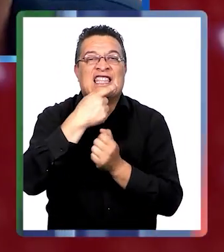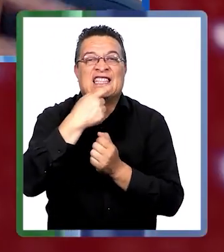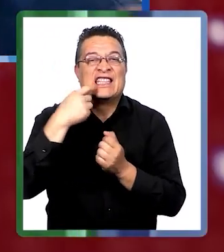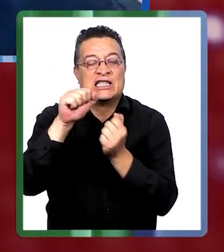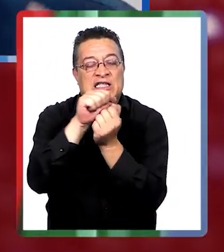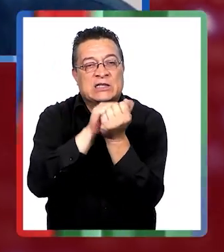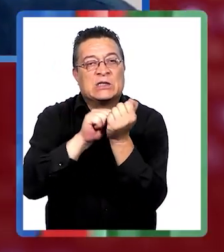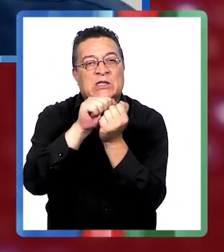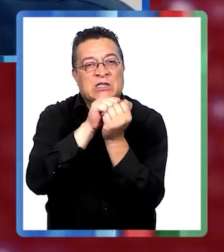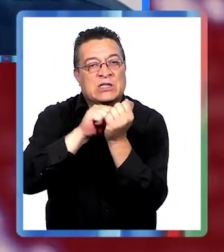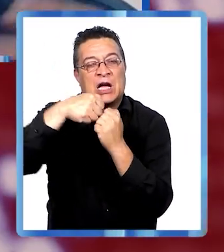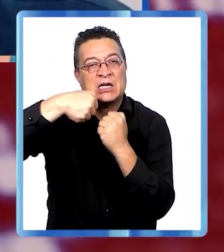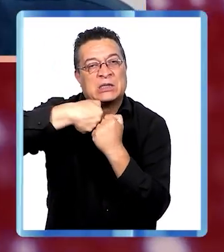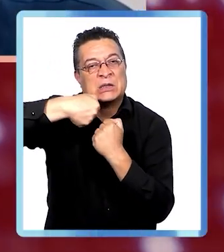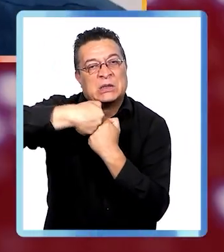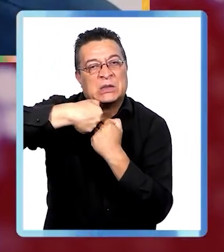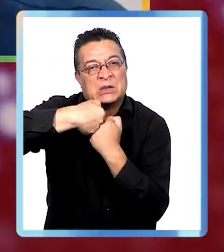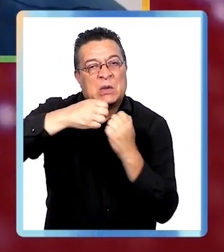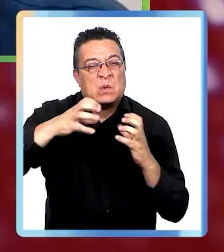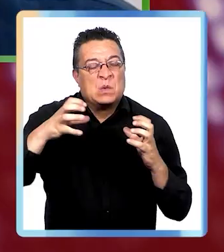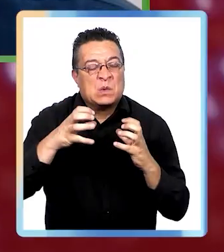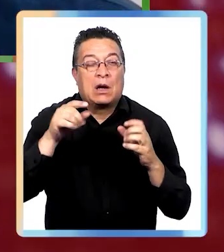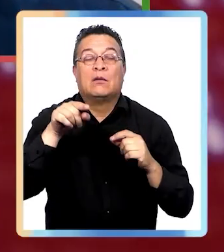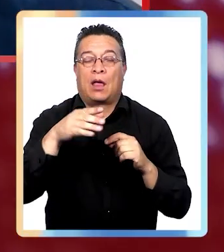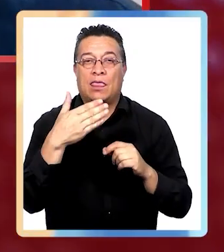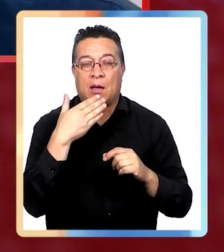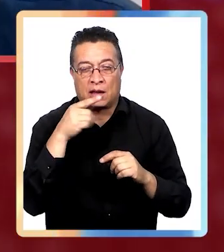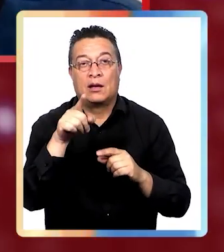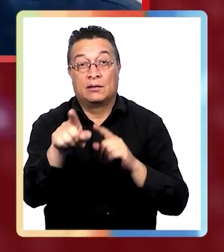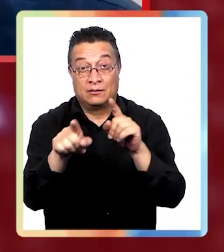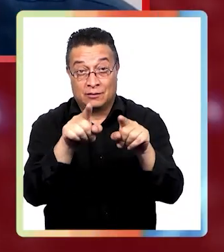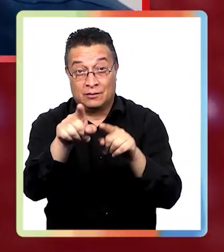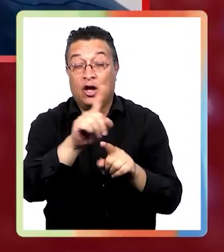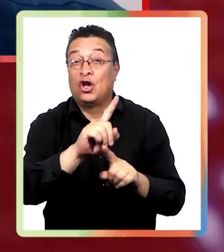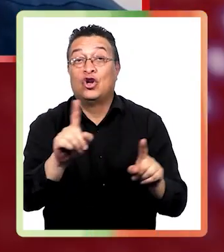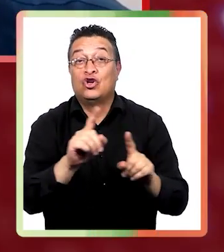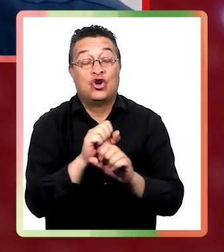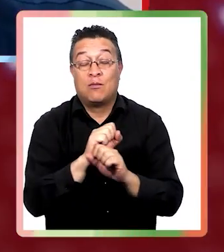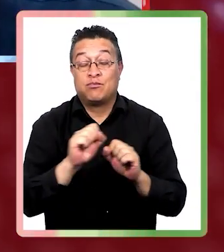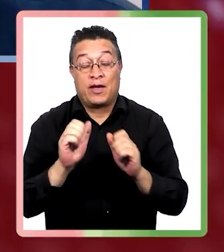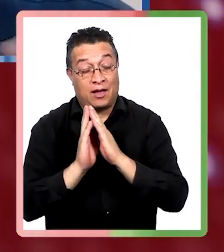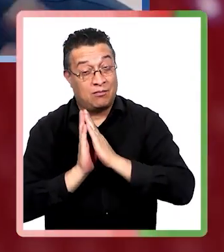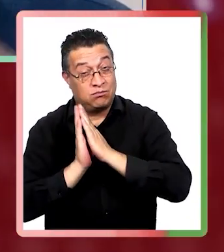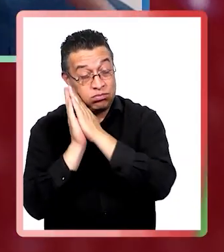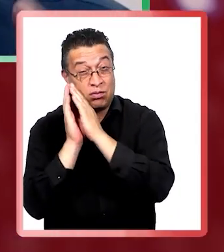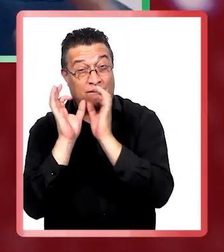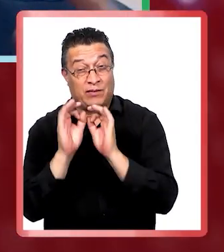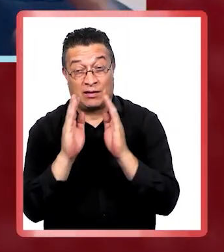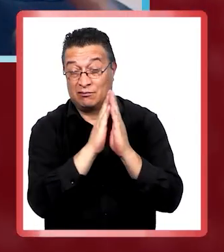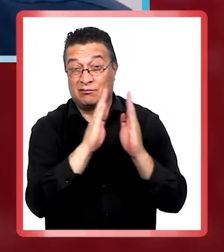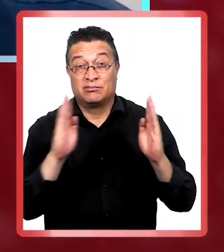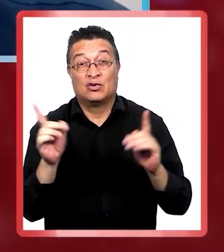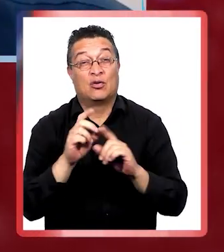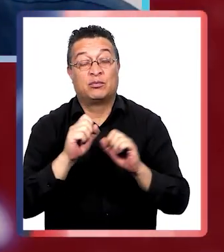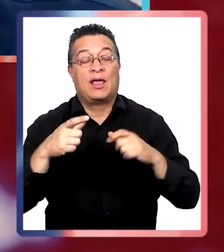bruxismo, problemas periódicos de extremidades inferiores, pero yo le invito a consultar a esas personas que no logran dormir lo que